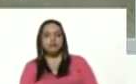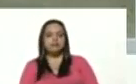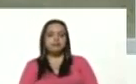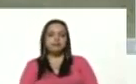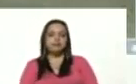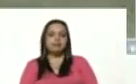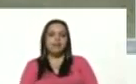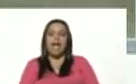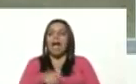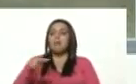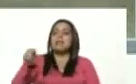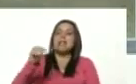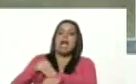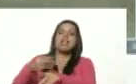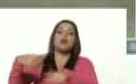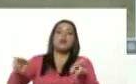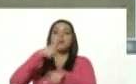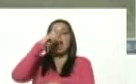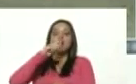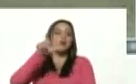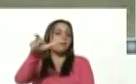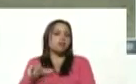Mira, está cumpliendo año Eduardo,